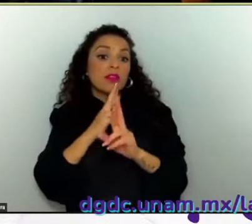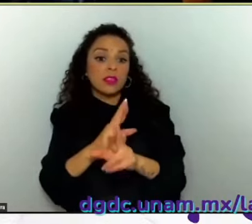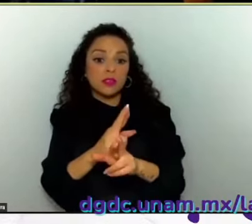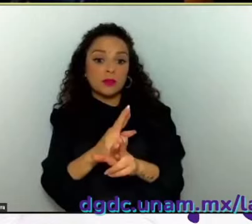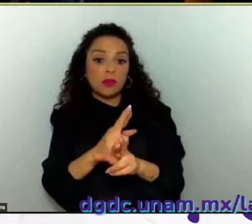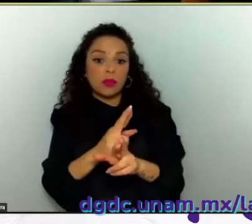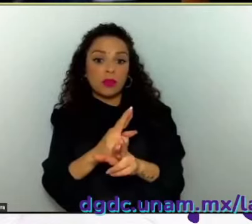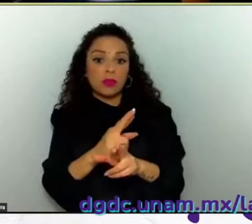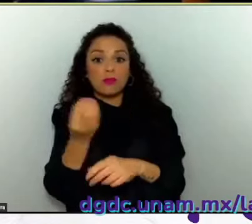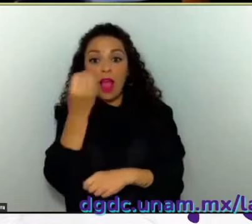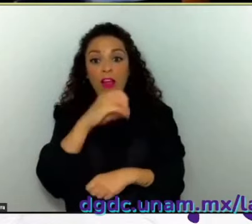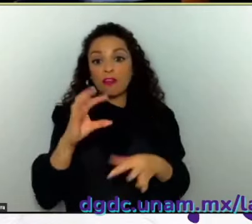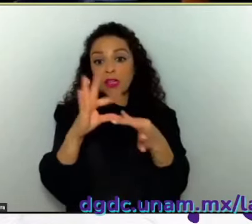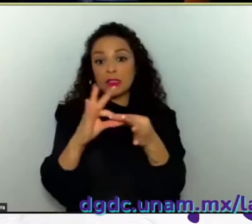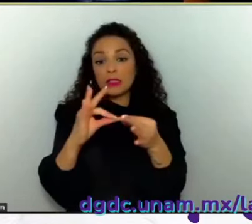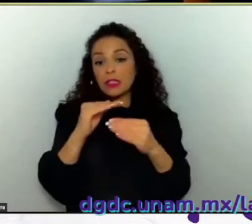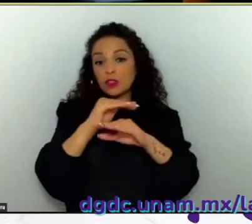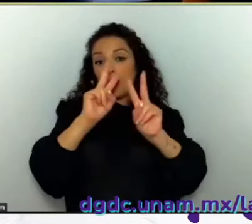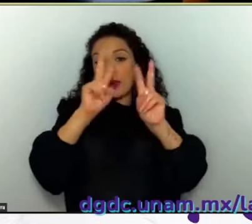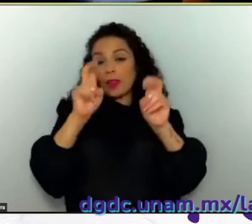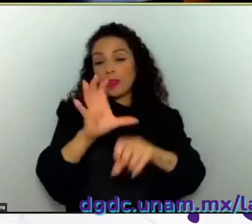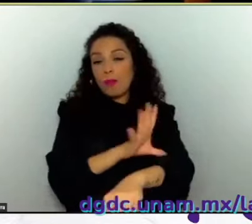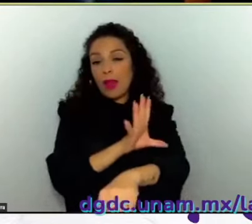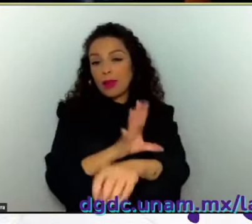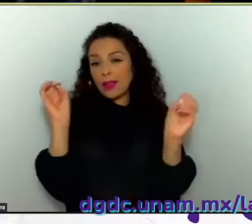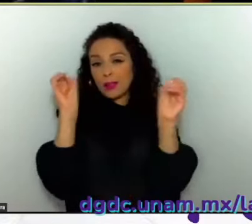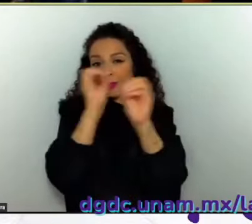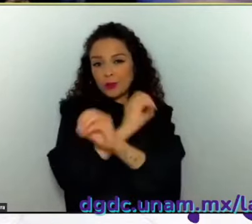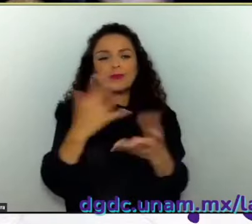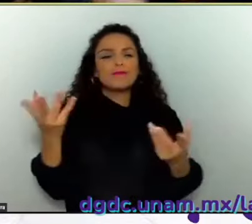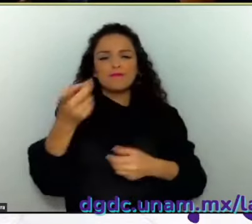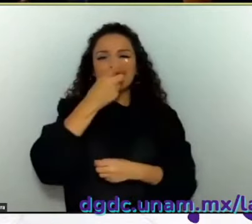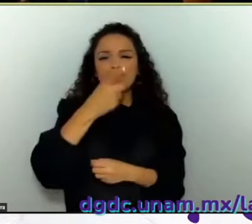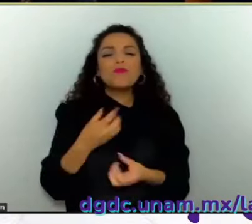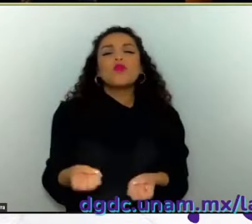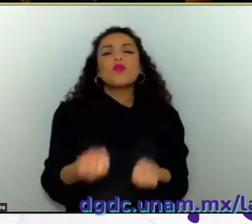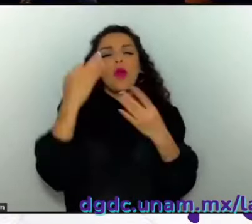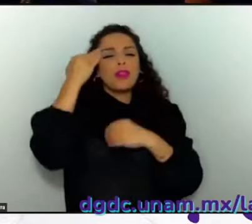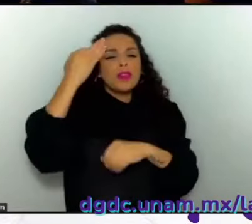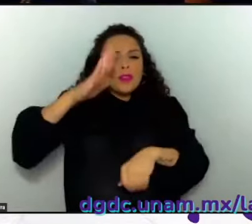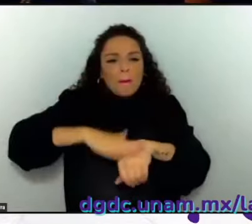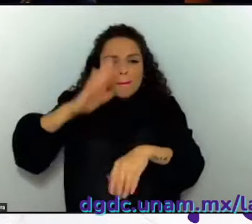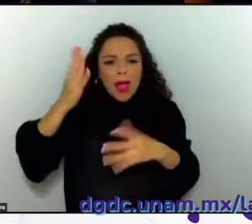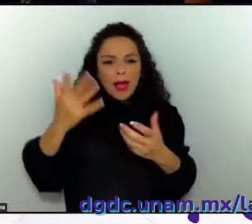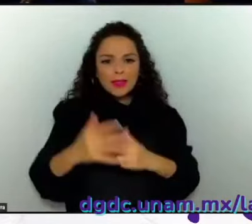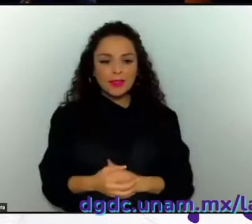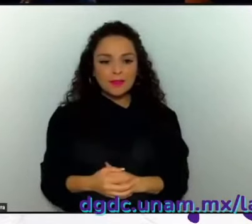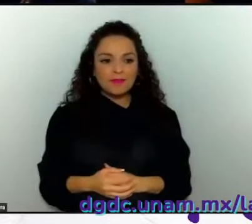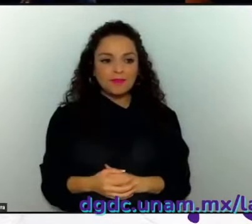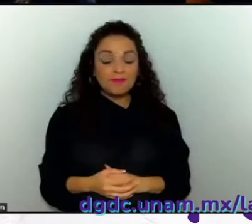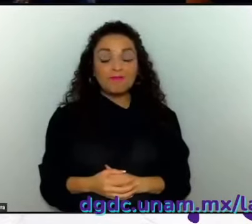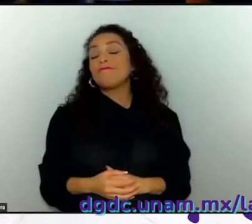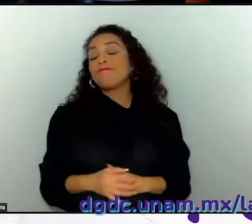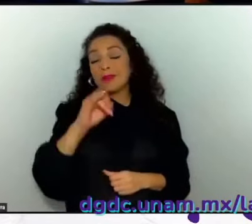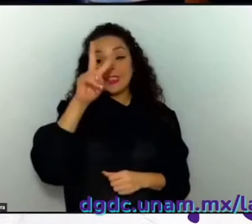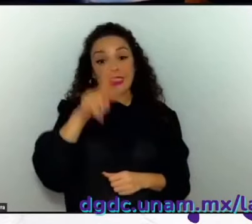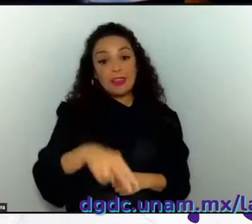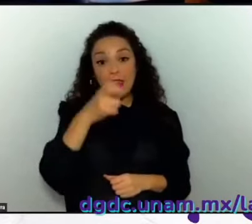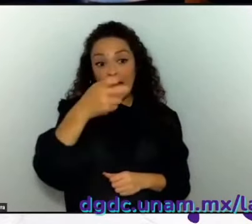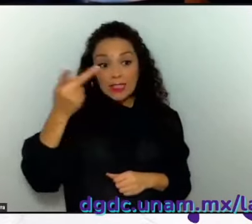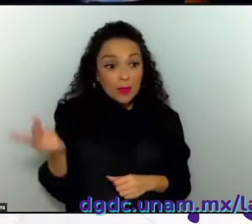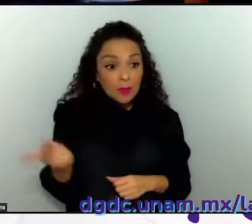que cuéntanos, ¿cuánto tiempo más durará el universo? Pues sí, de esas preguntas que no son fáciles de responder,